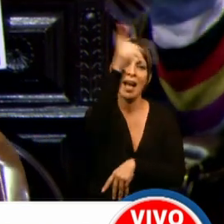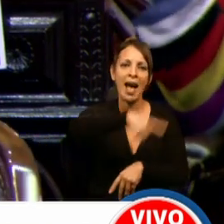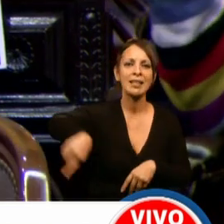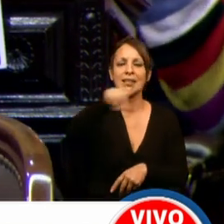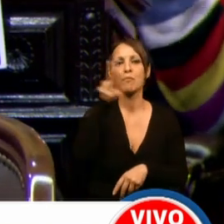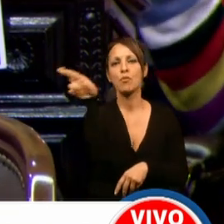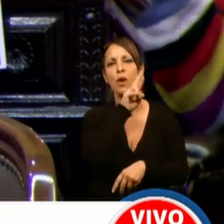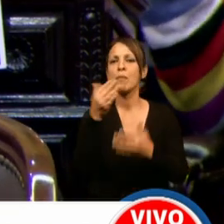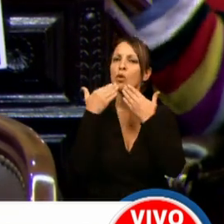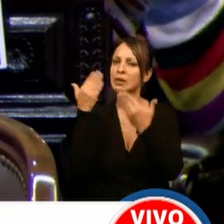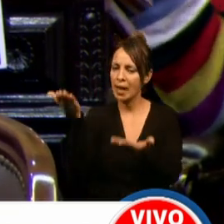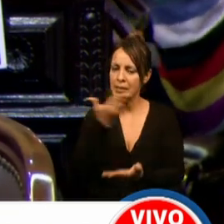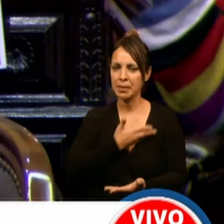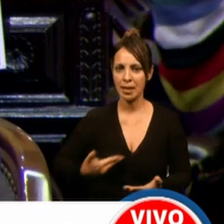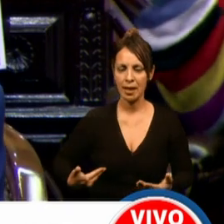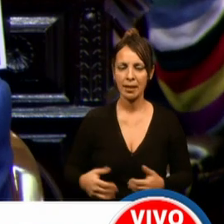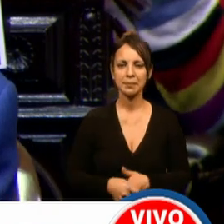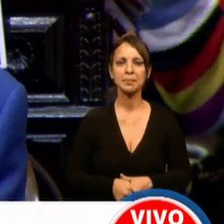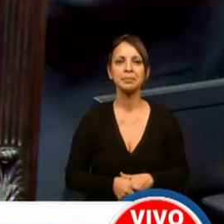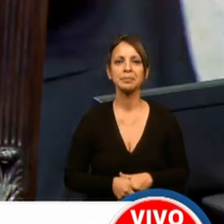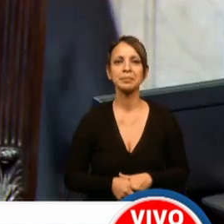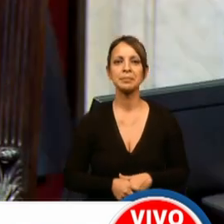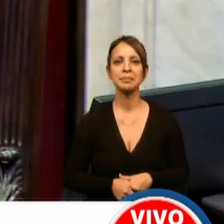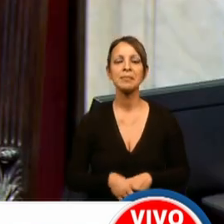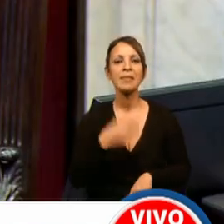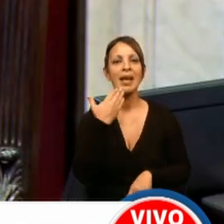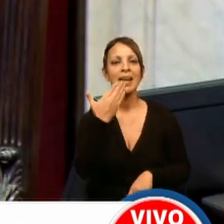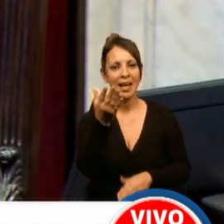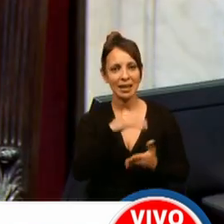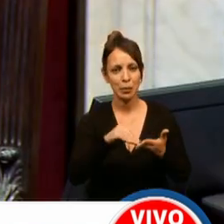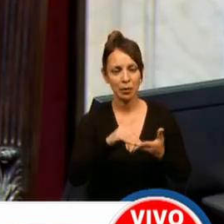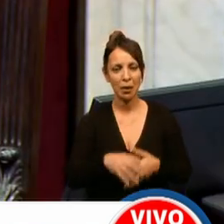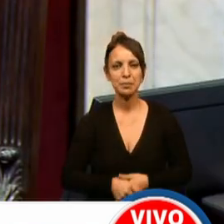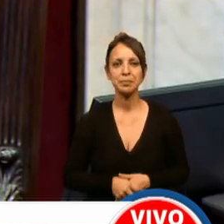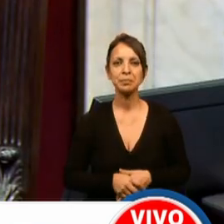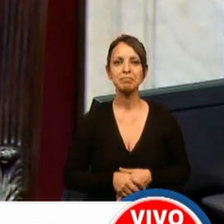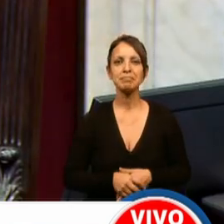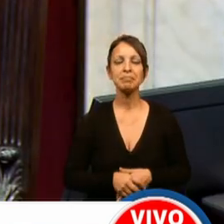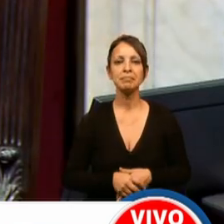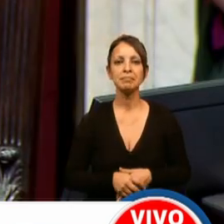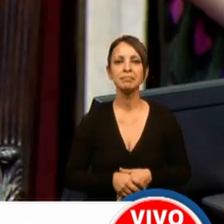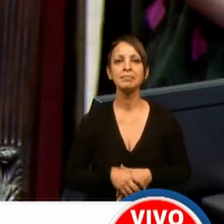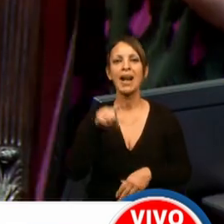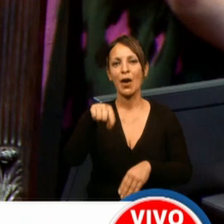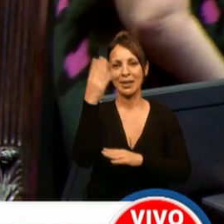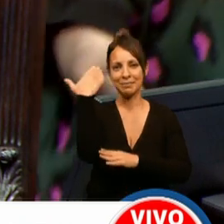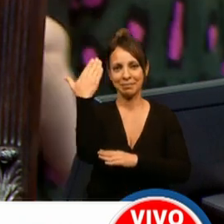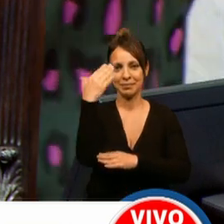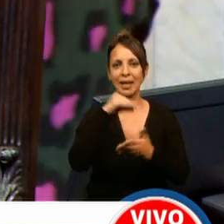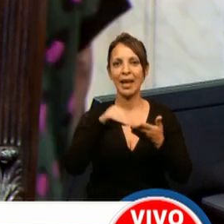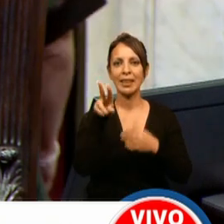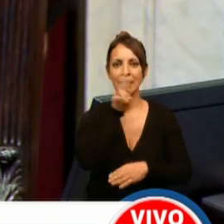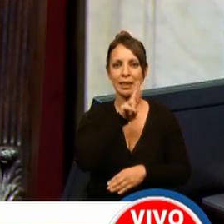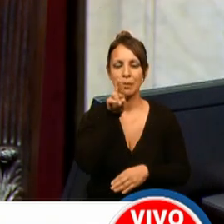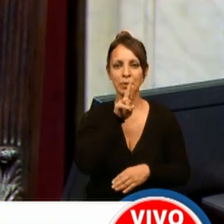muchísimas gracias señor presidente gracias diputado continúa en el uso de la palabra la diputada